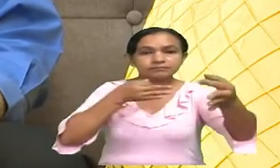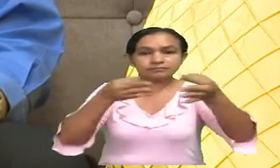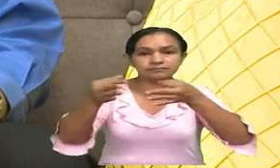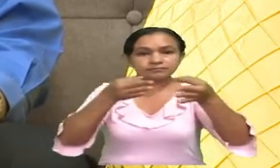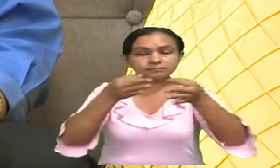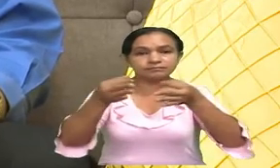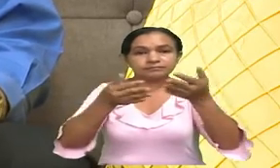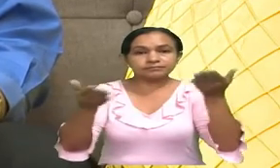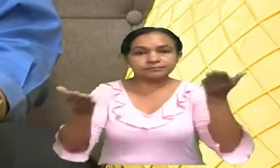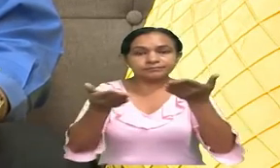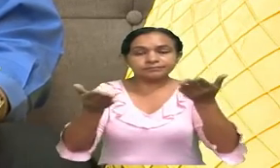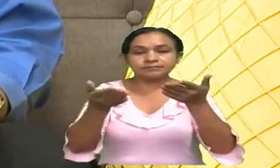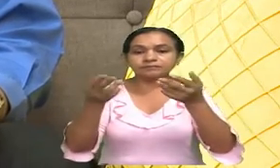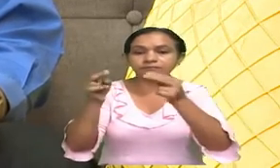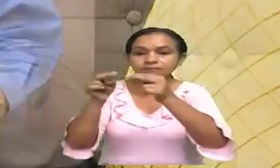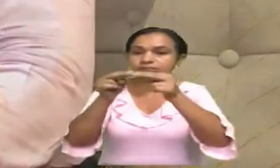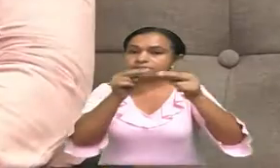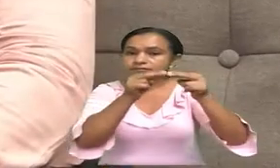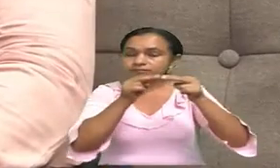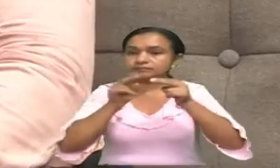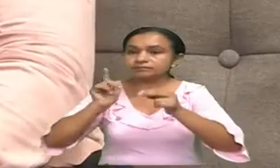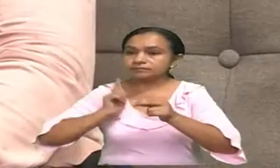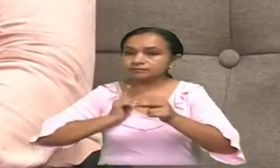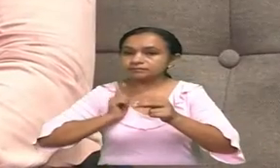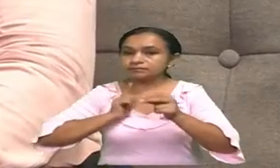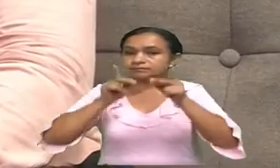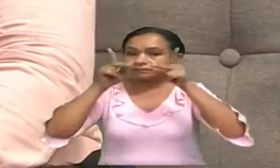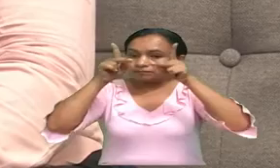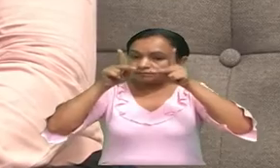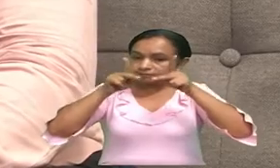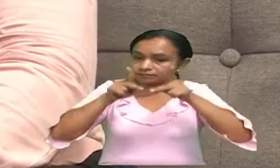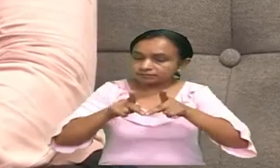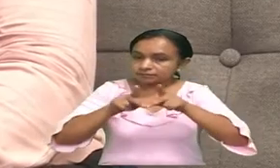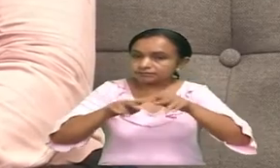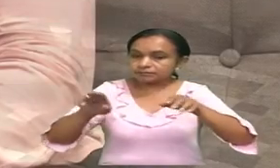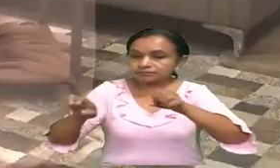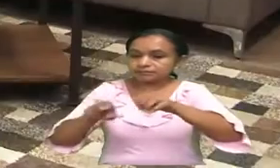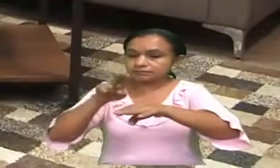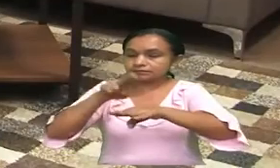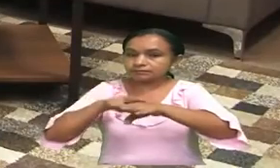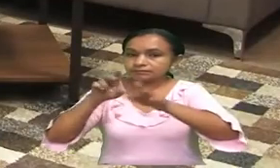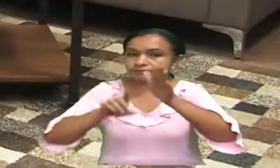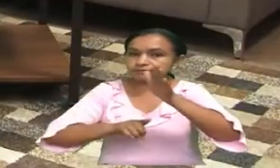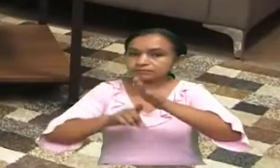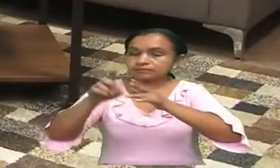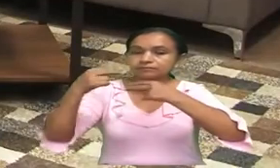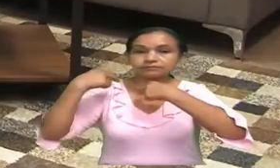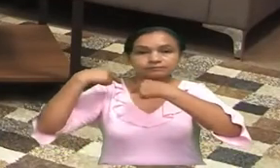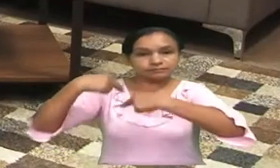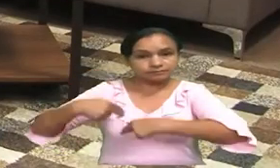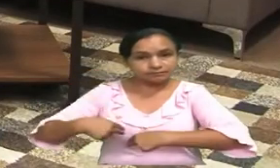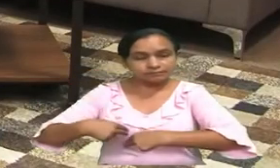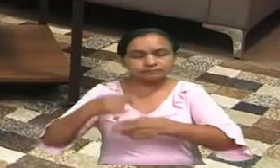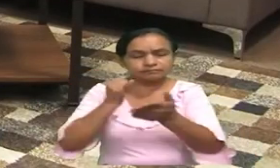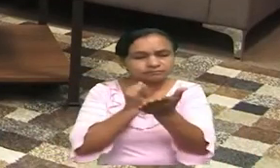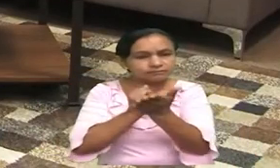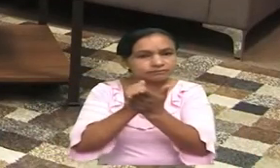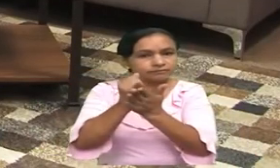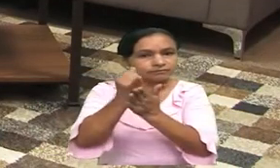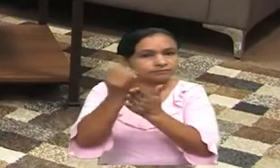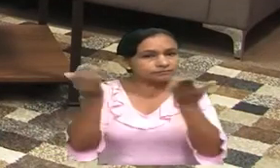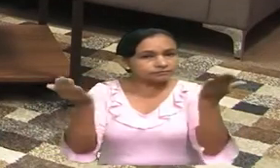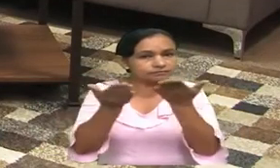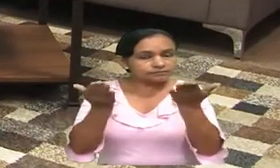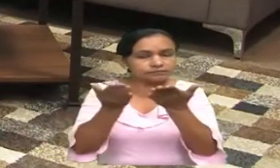anterior, y era esa armonización que existe con el Plan Nacional de Desarrollo Humano y las líneas de investigación, pero además